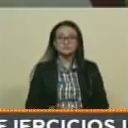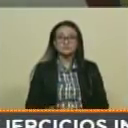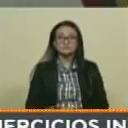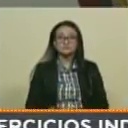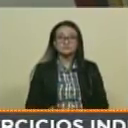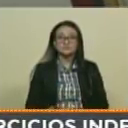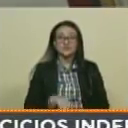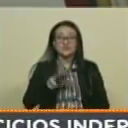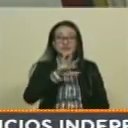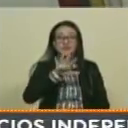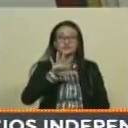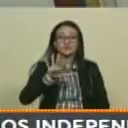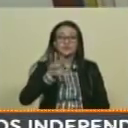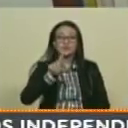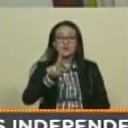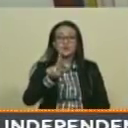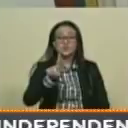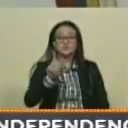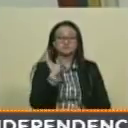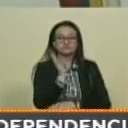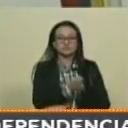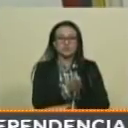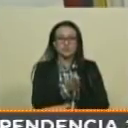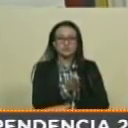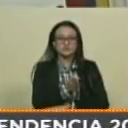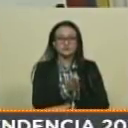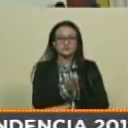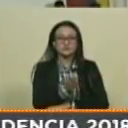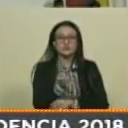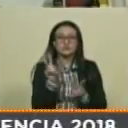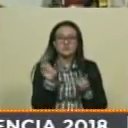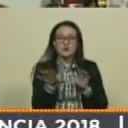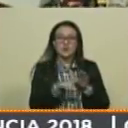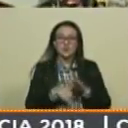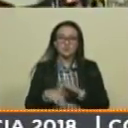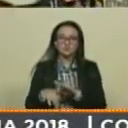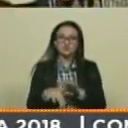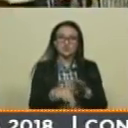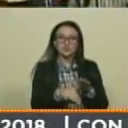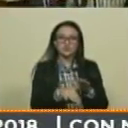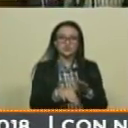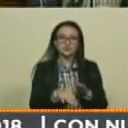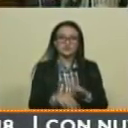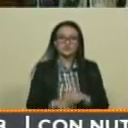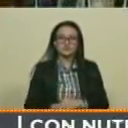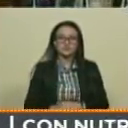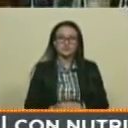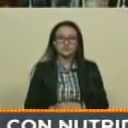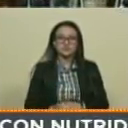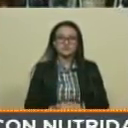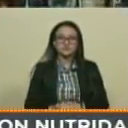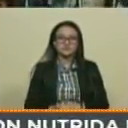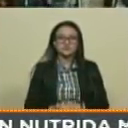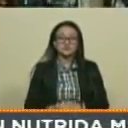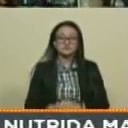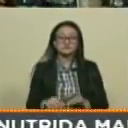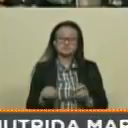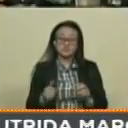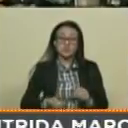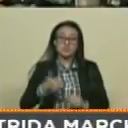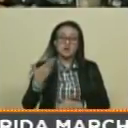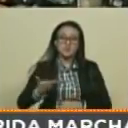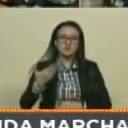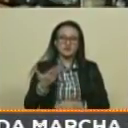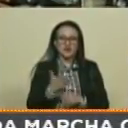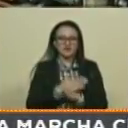Repito, 551 acusaciones por casos de corrupción. Entre ellos, las tramas más importantes que he